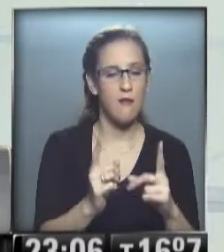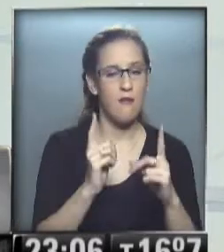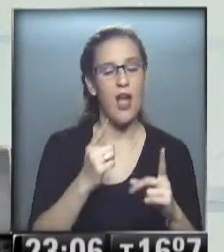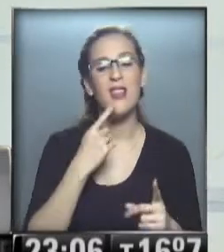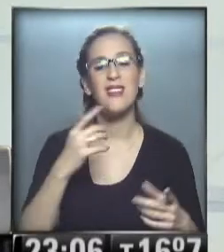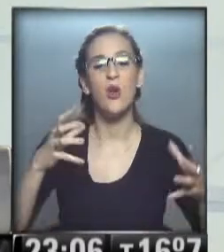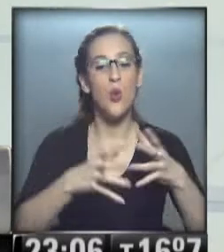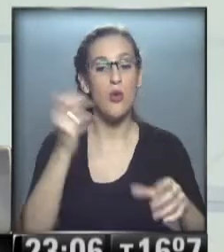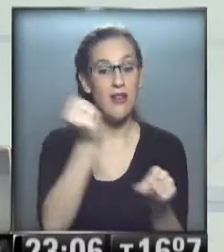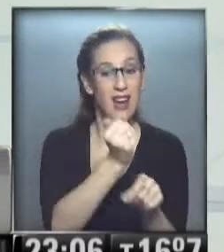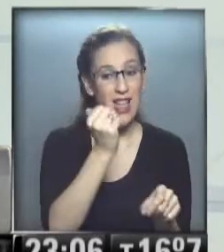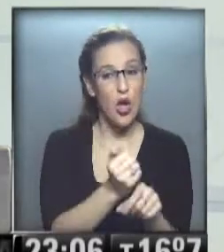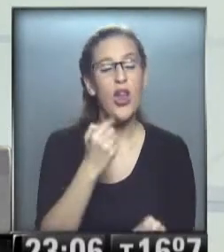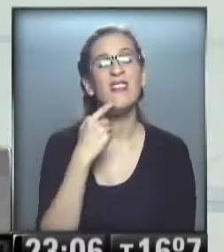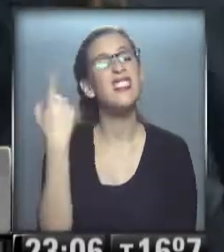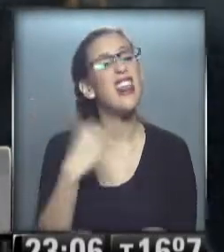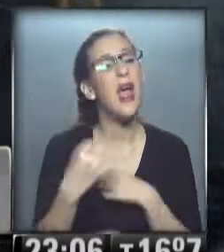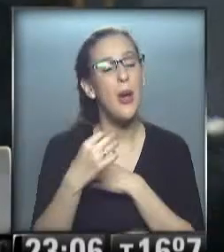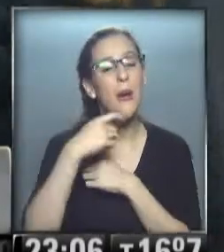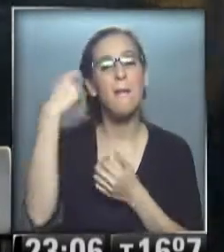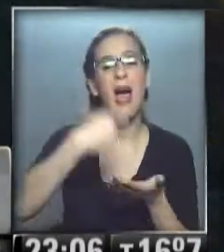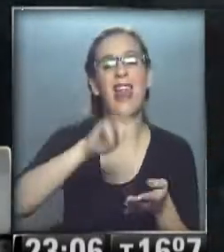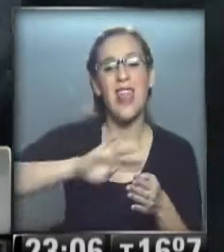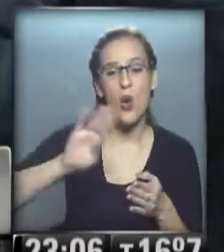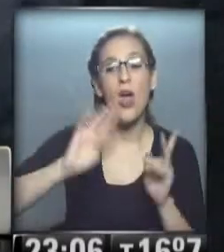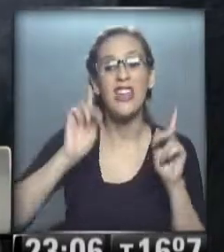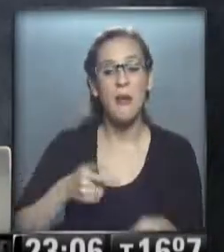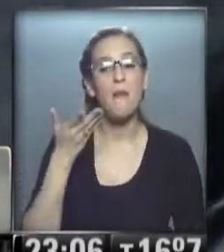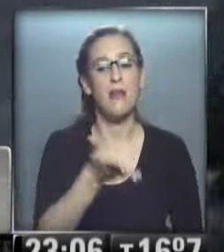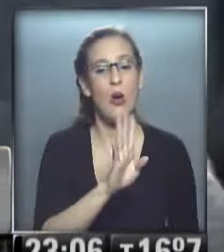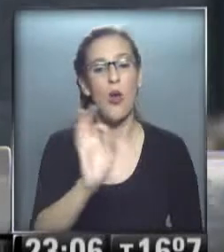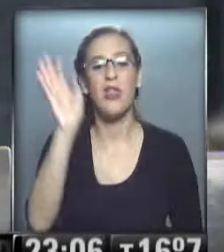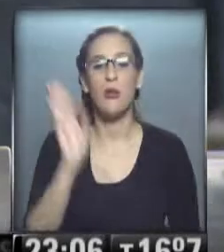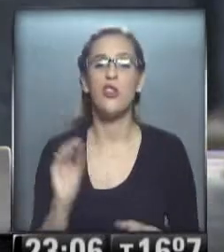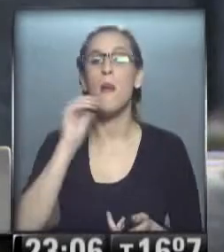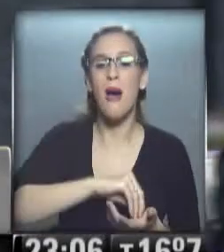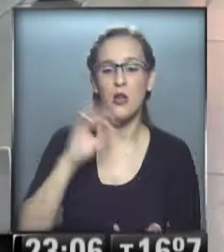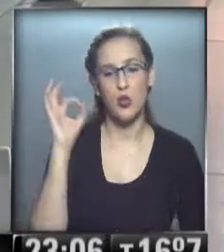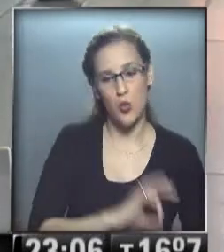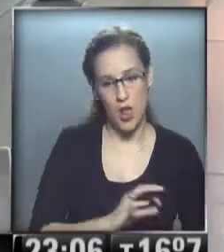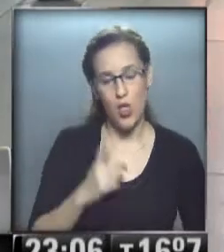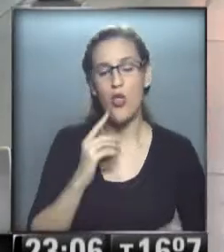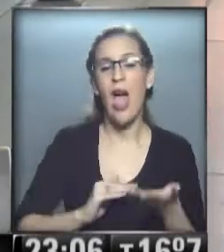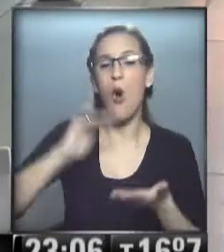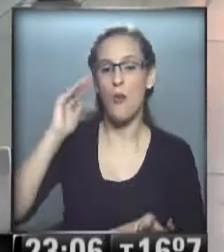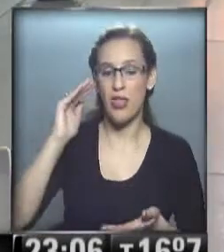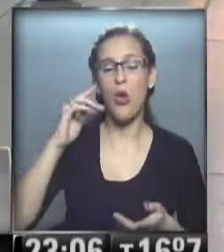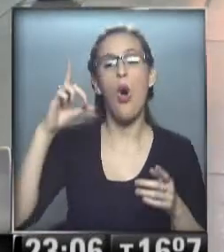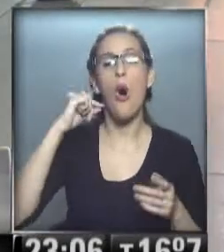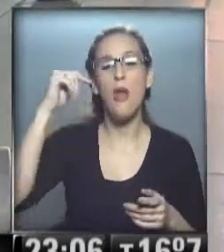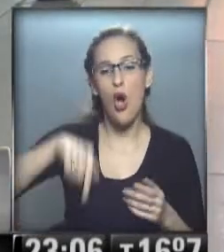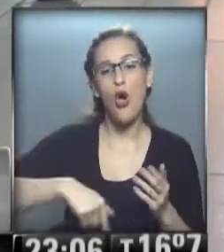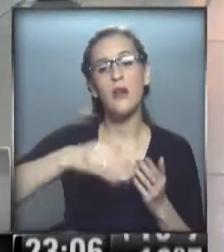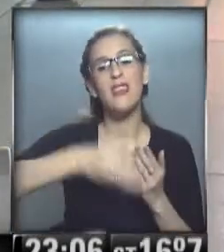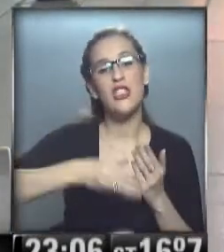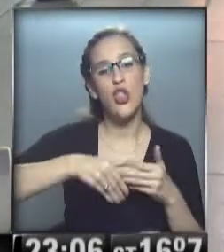el pago de una suma adeudada. Además, reclaman un 40% de aumento salarial. El ministro de Transporte, Florencio Randazzo, dijo que se